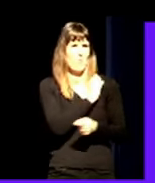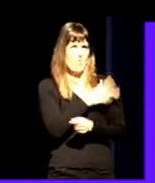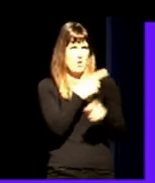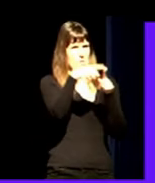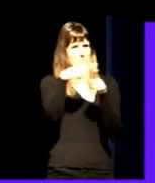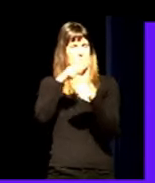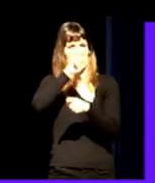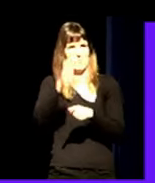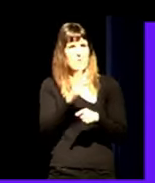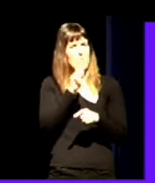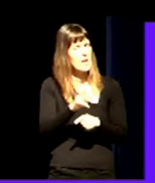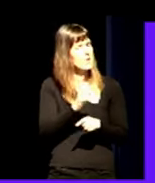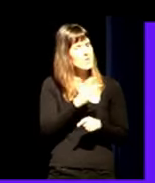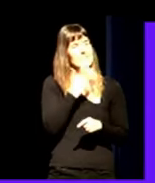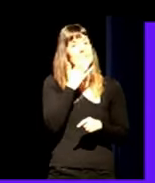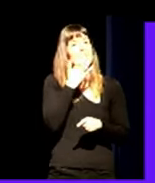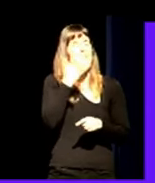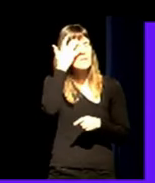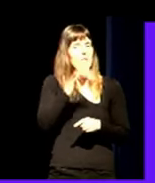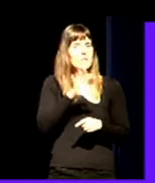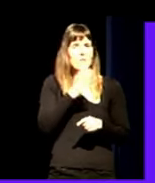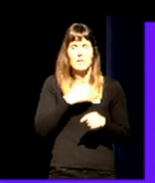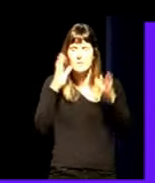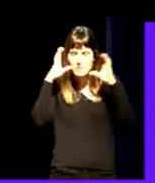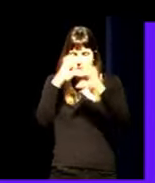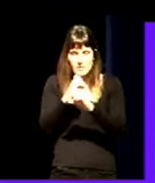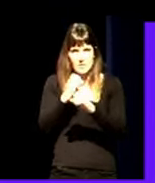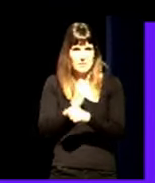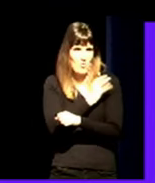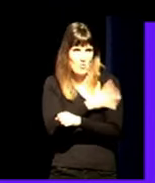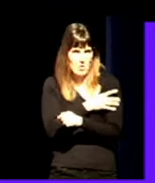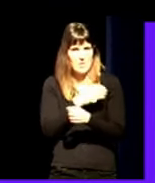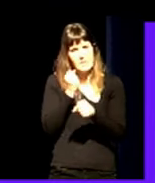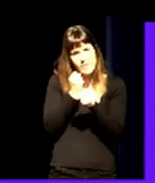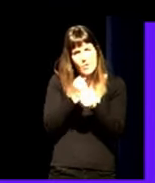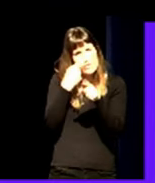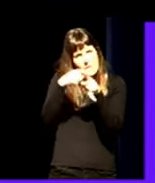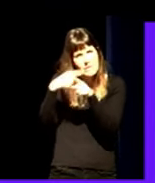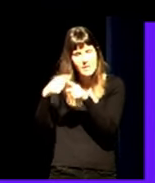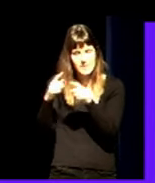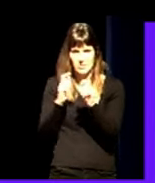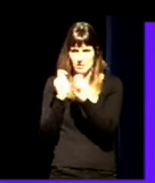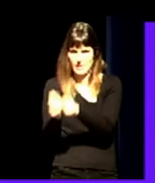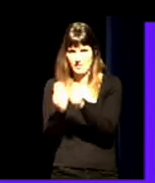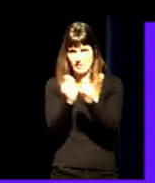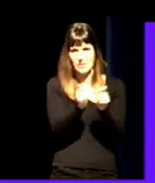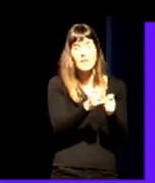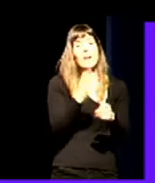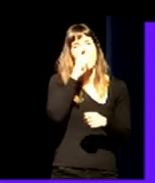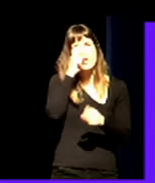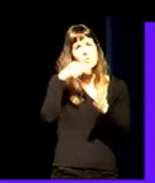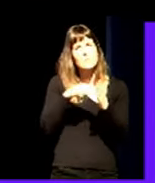y vamos a dedicar tareas para unos y tareas para otros, fijaros, hace en